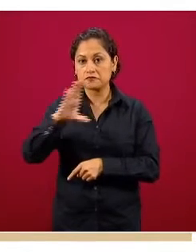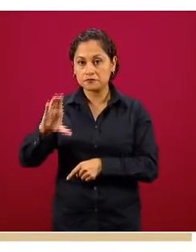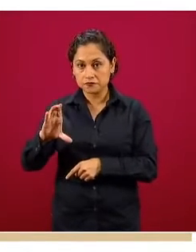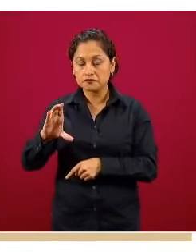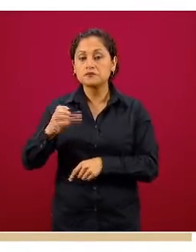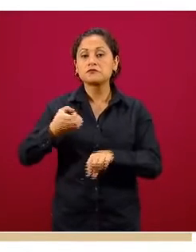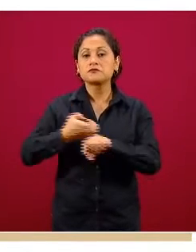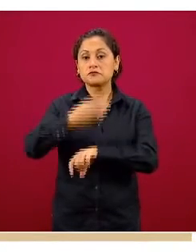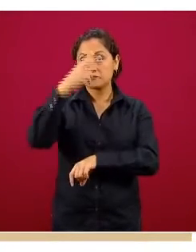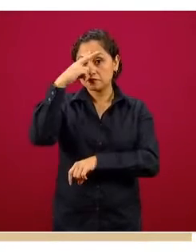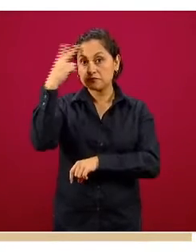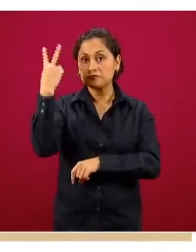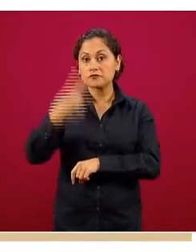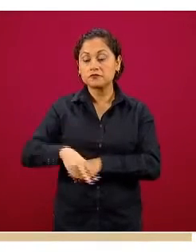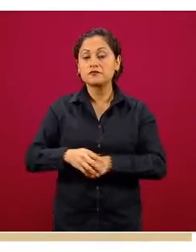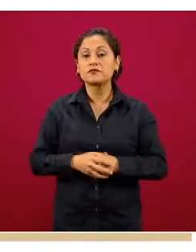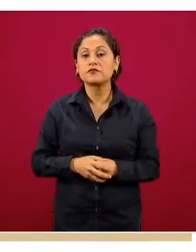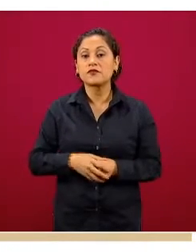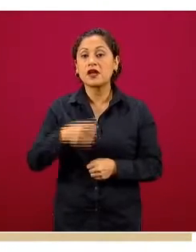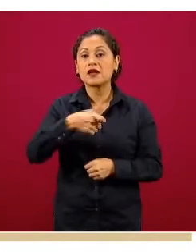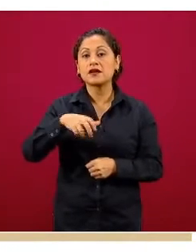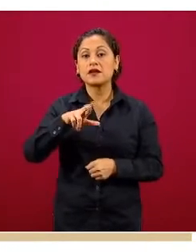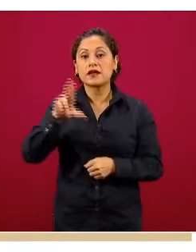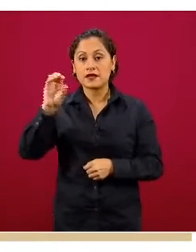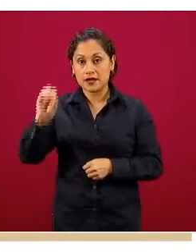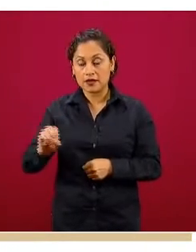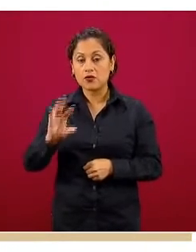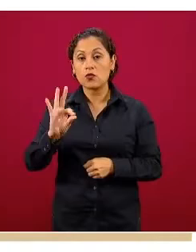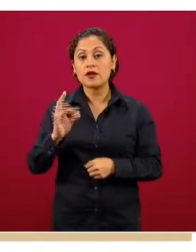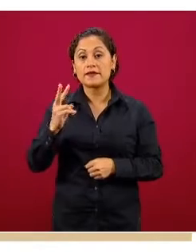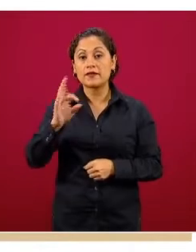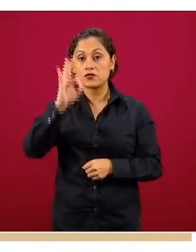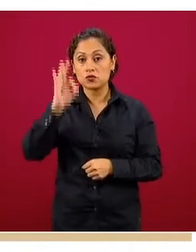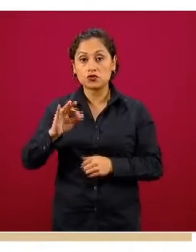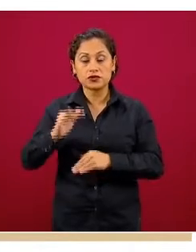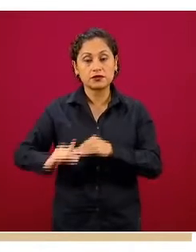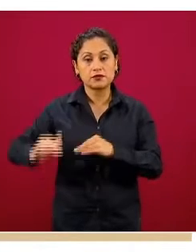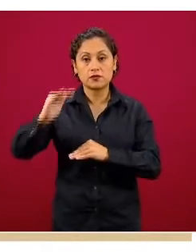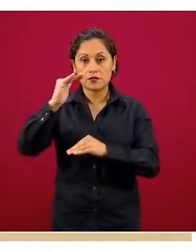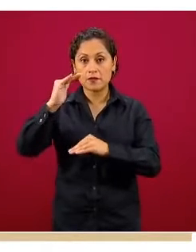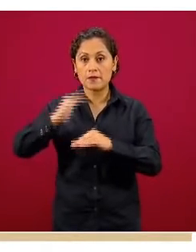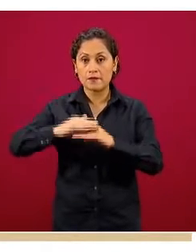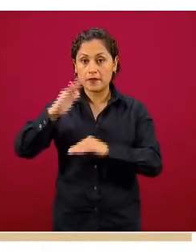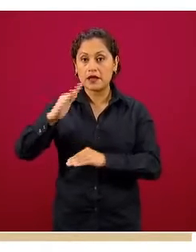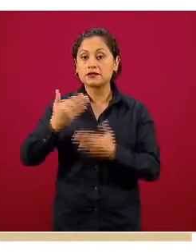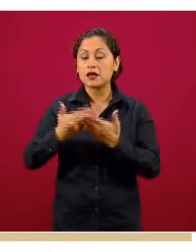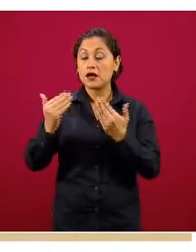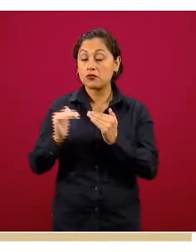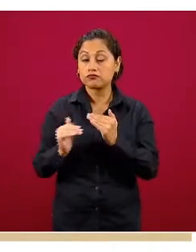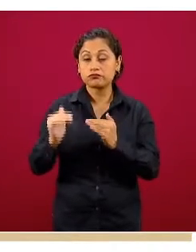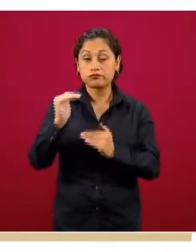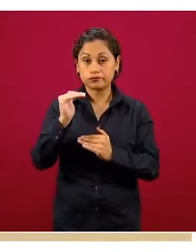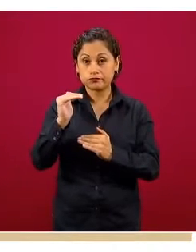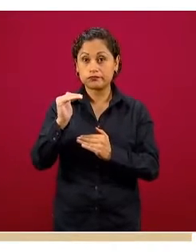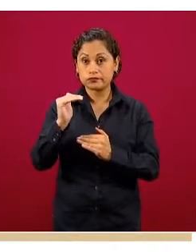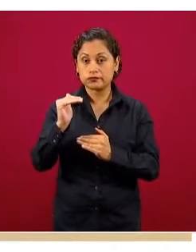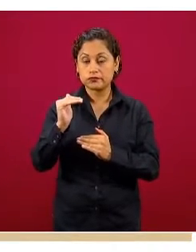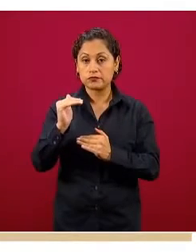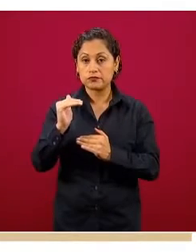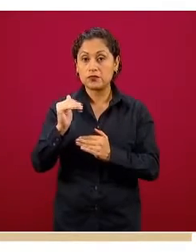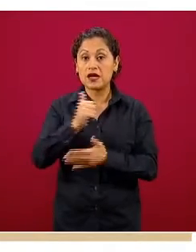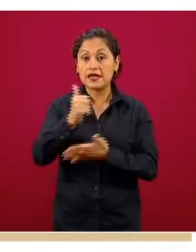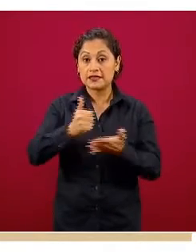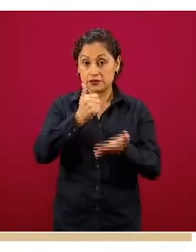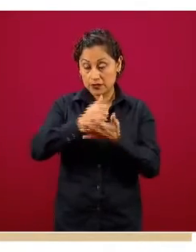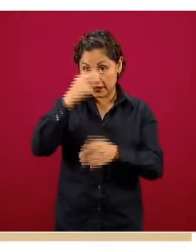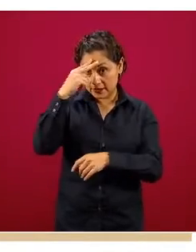México, Quintana Roo por encima del 42%, inclusive con un incremento de esta ocupación en la Ciudad de